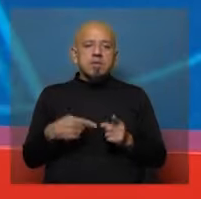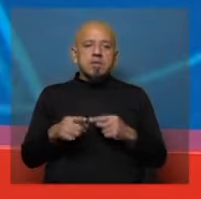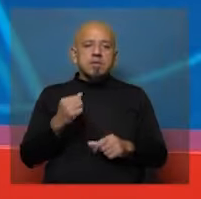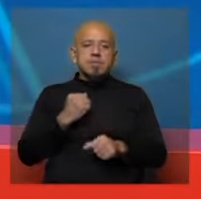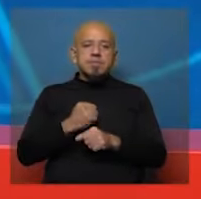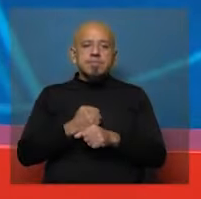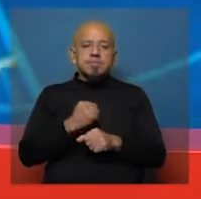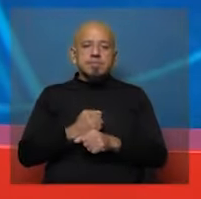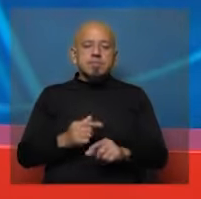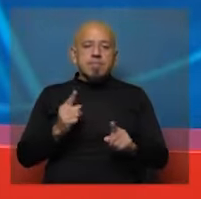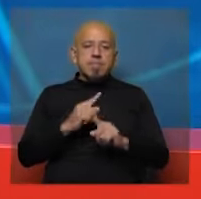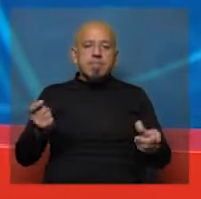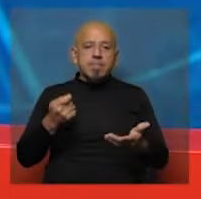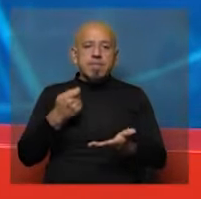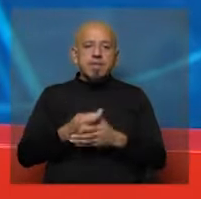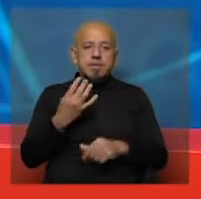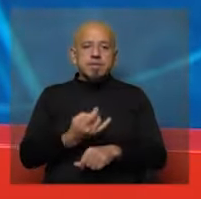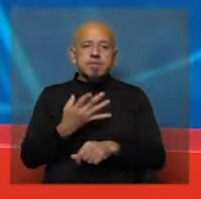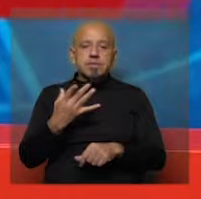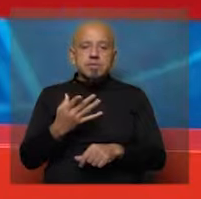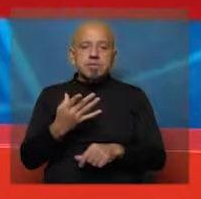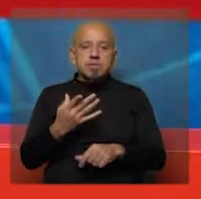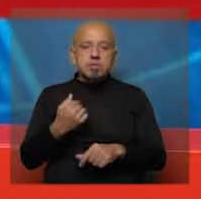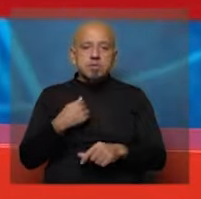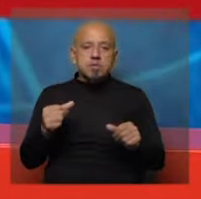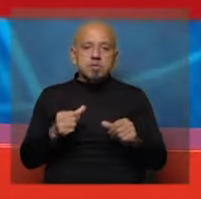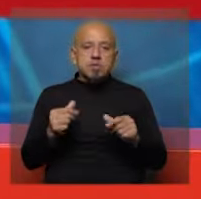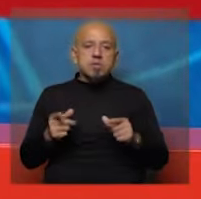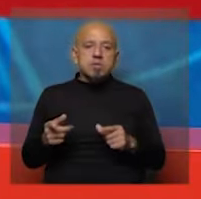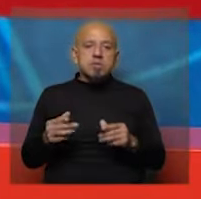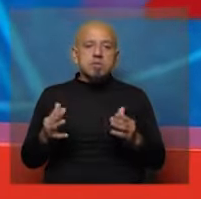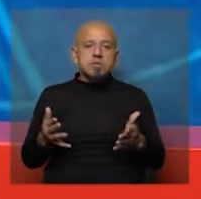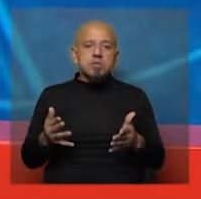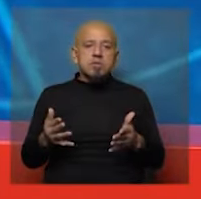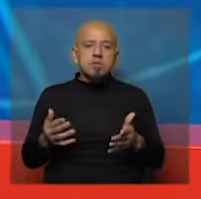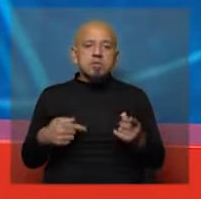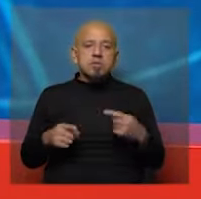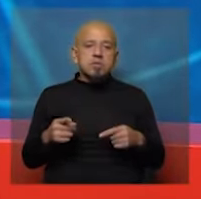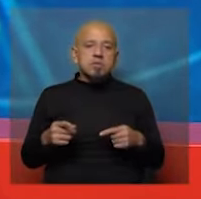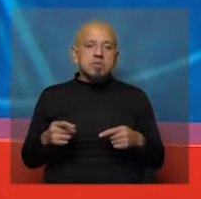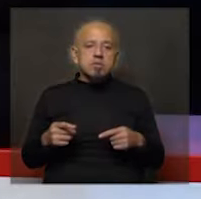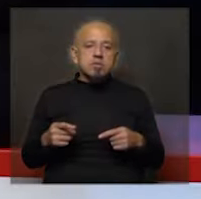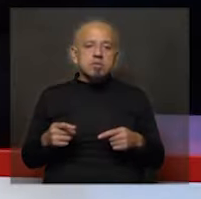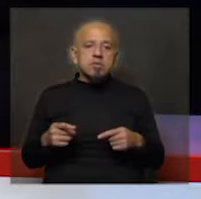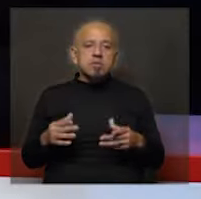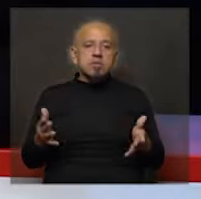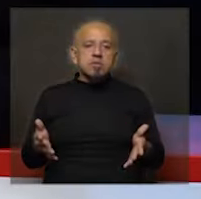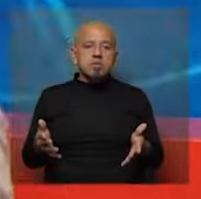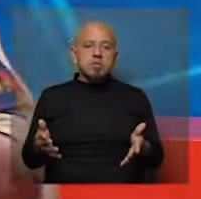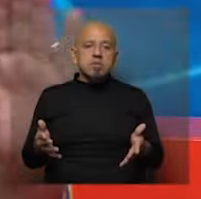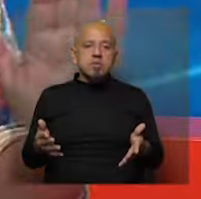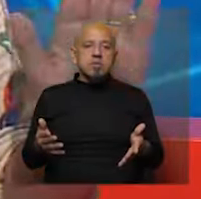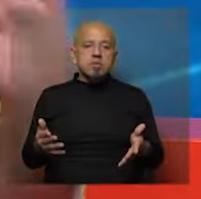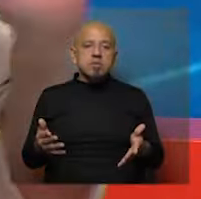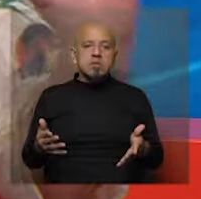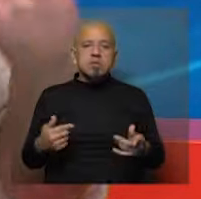trabajo no remunerado profesional que hacemos nadie lo yo sería elon Mask se lo digo así humildemente se